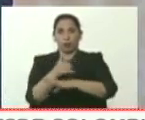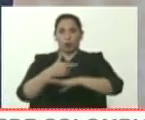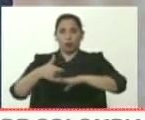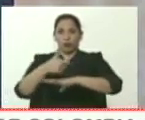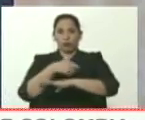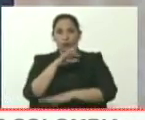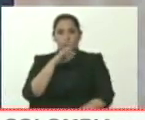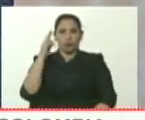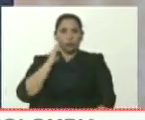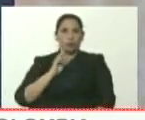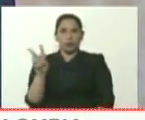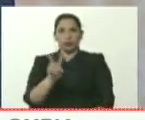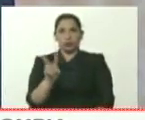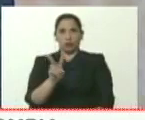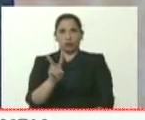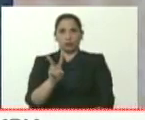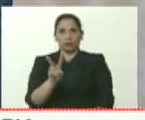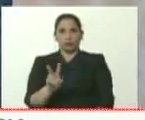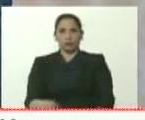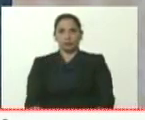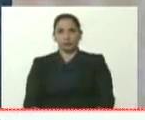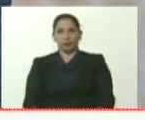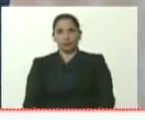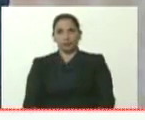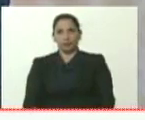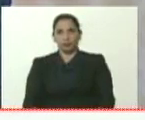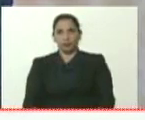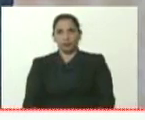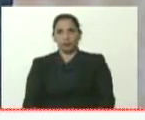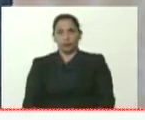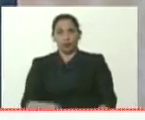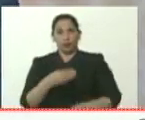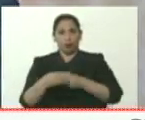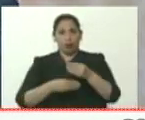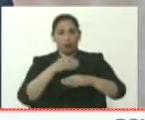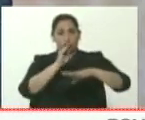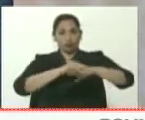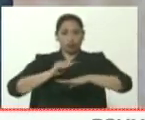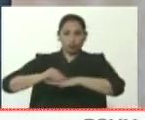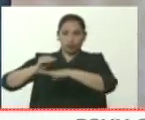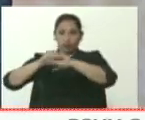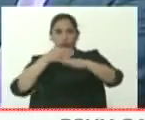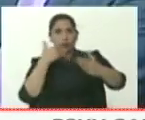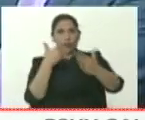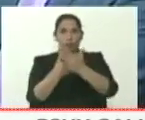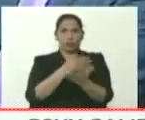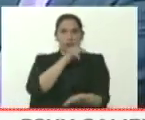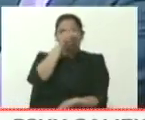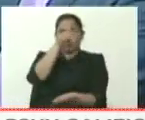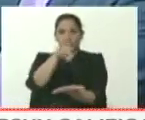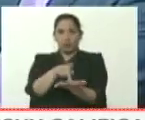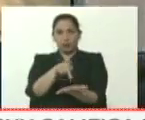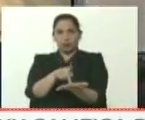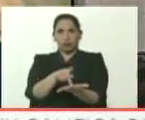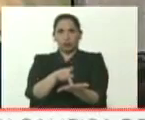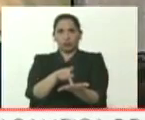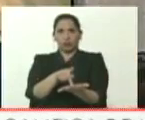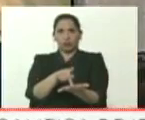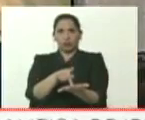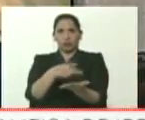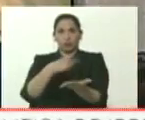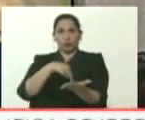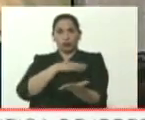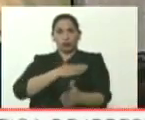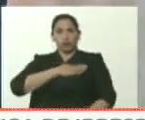la República Bolivariana de Venezuela. Hemos hecho esta convocatoria y gracias por asistir. Estamos a casa